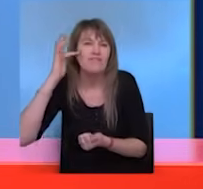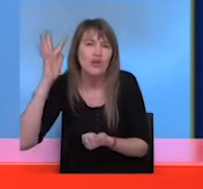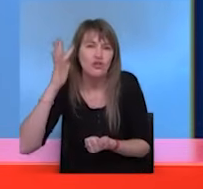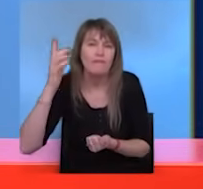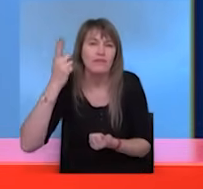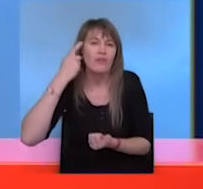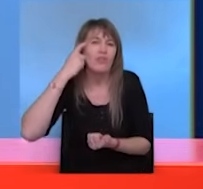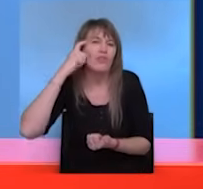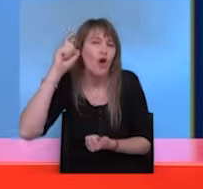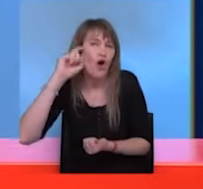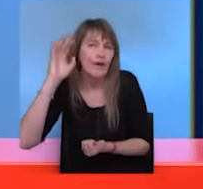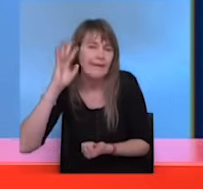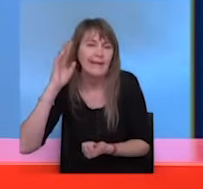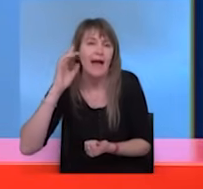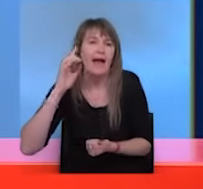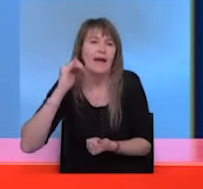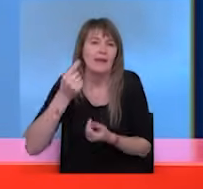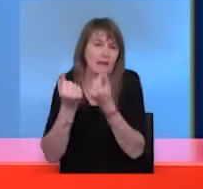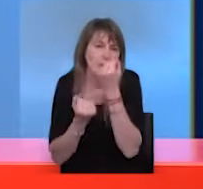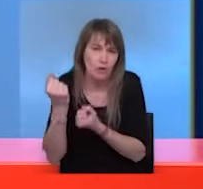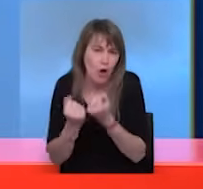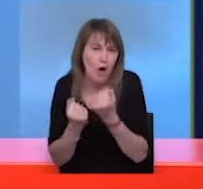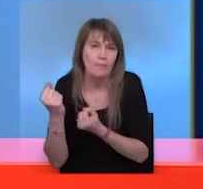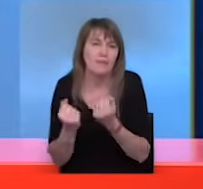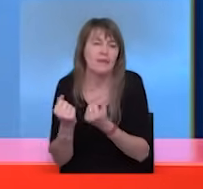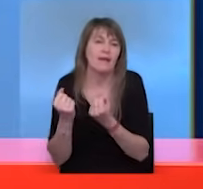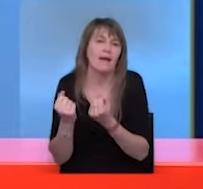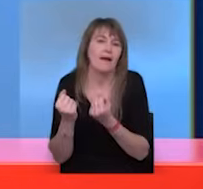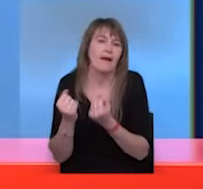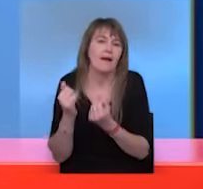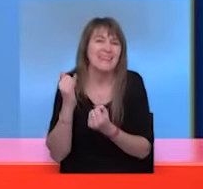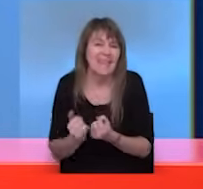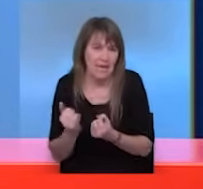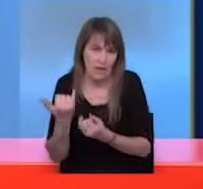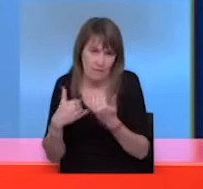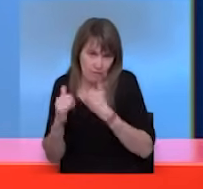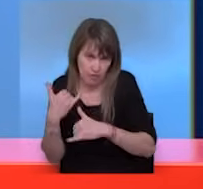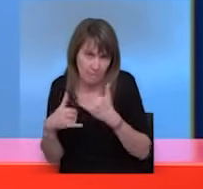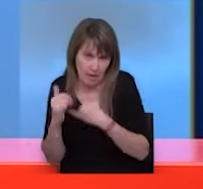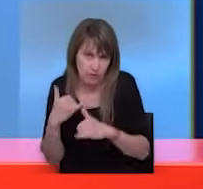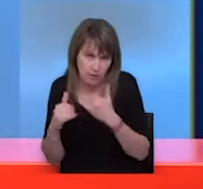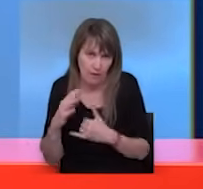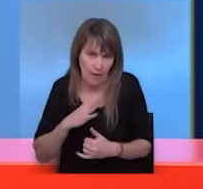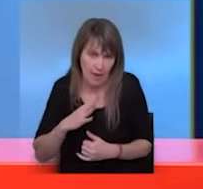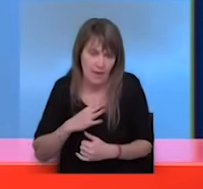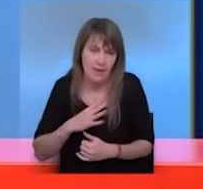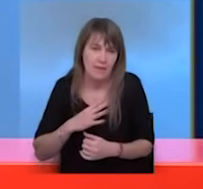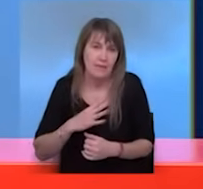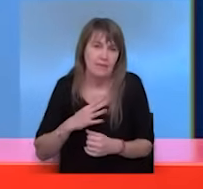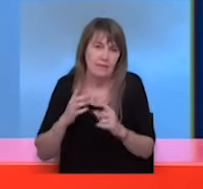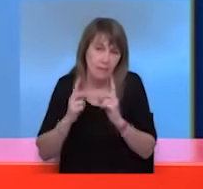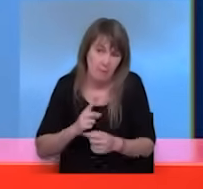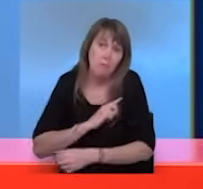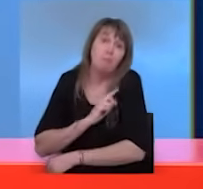ideológicas y económicas este que involucran información y como decíamos la semana pasada involucran